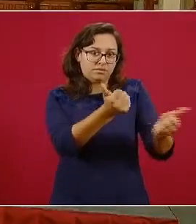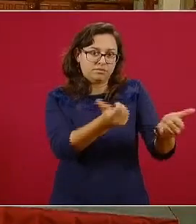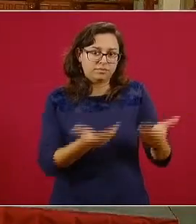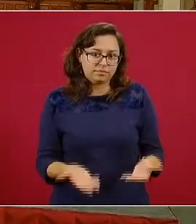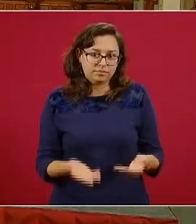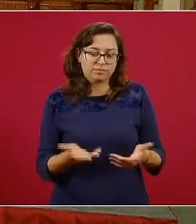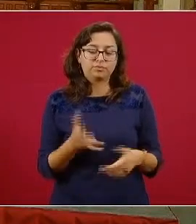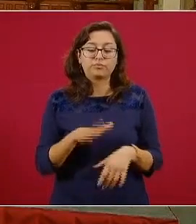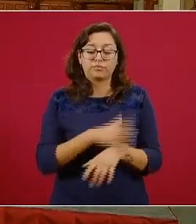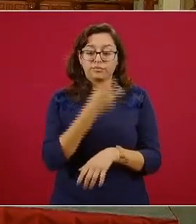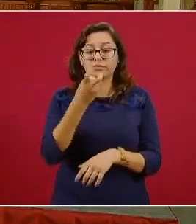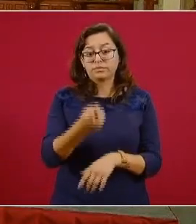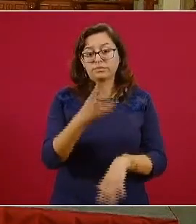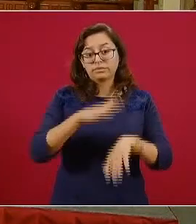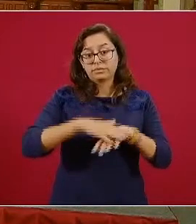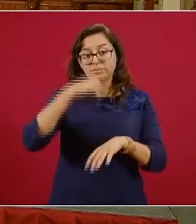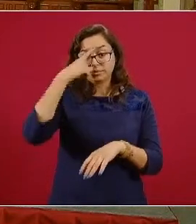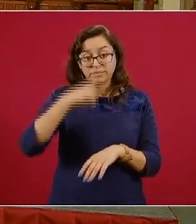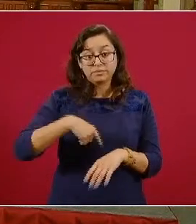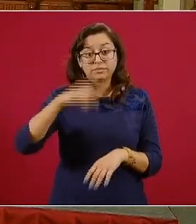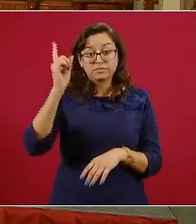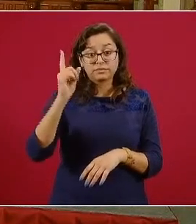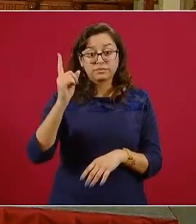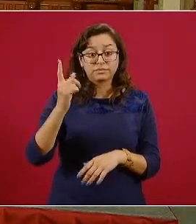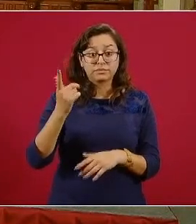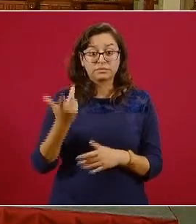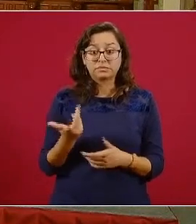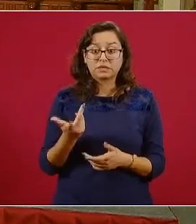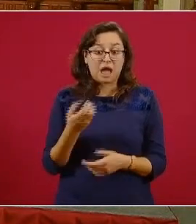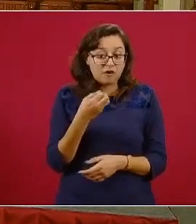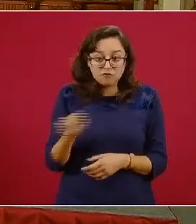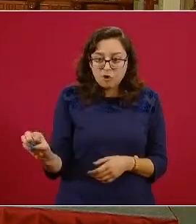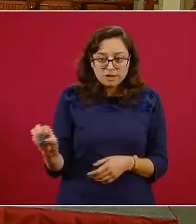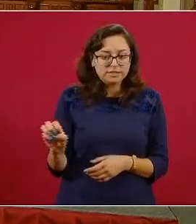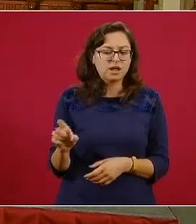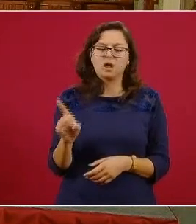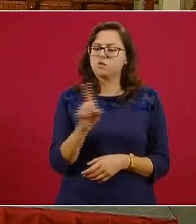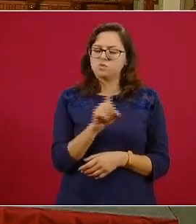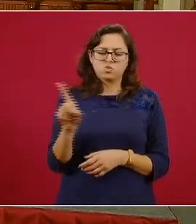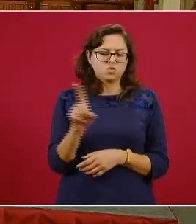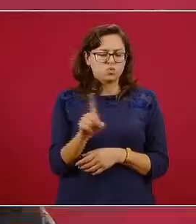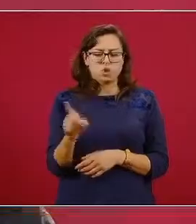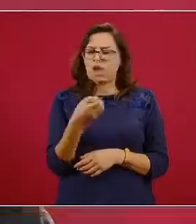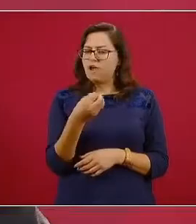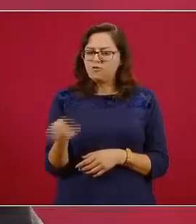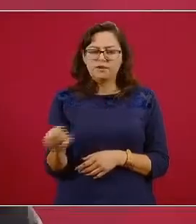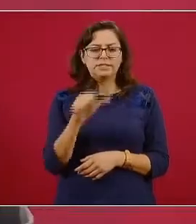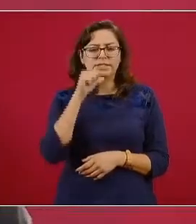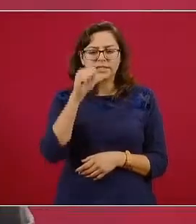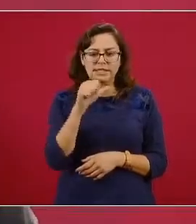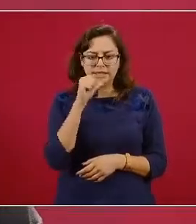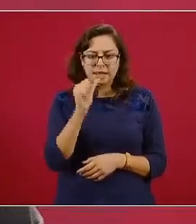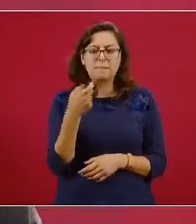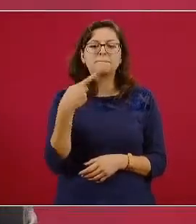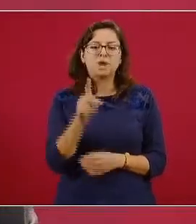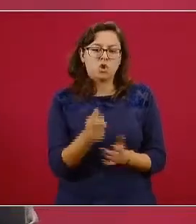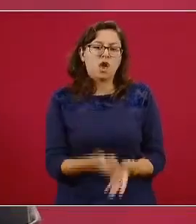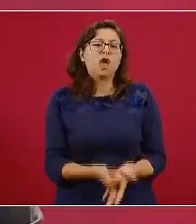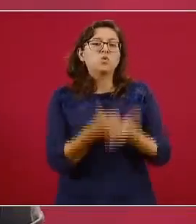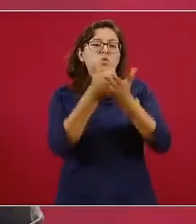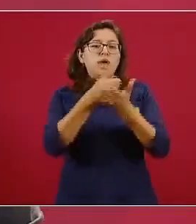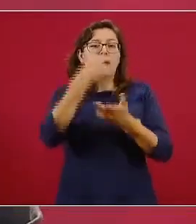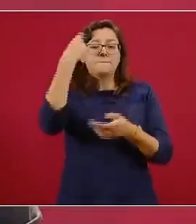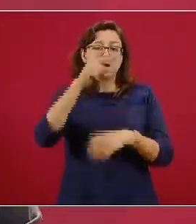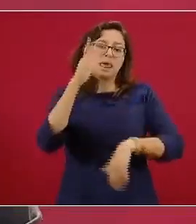importantes para facilitar el acceso no es una condición, quiero dejarlo muy claro, no es un condicionamiento, pero nos ayuda a